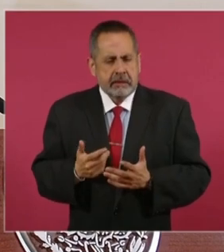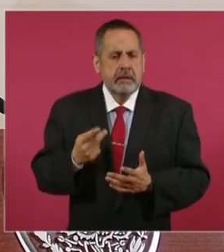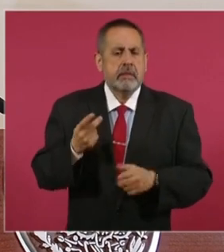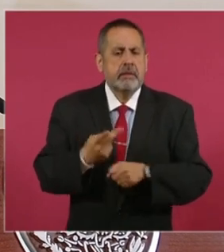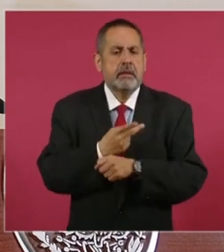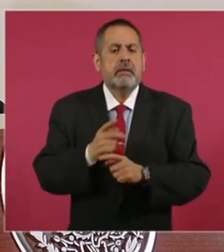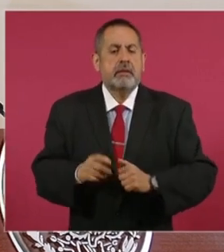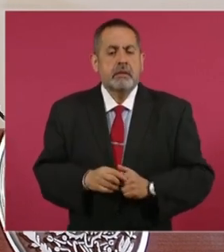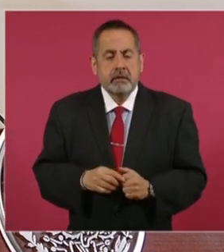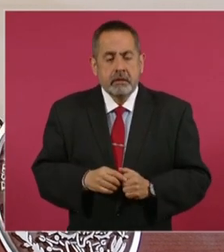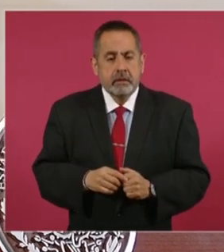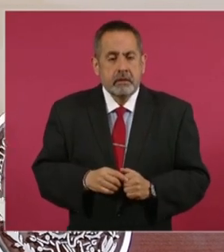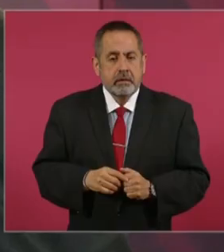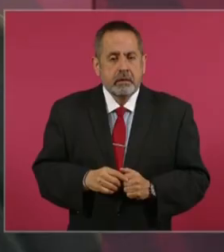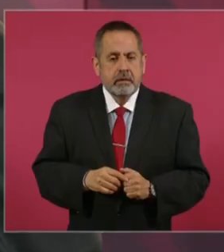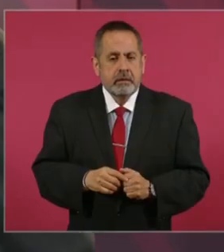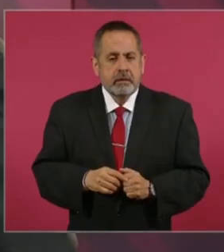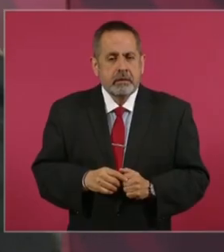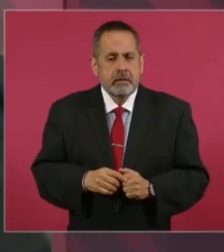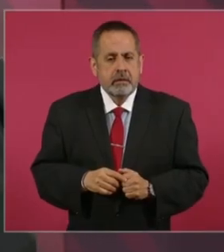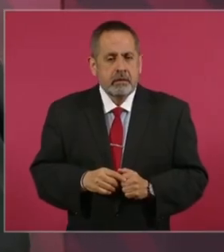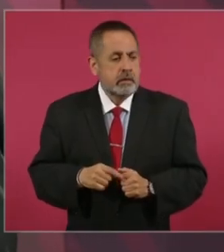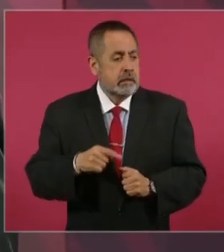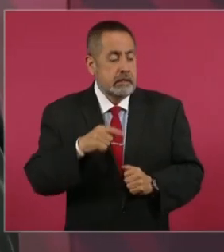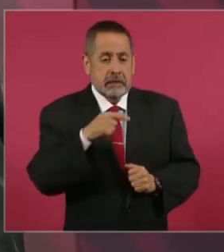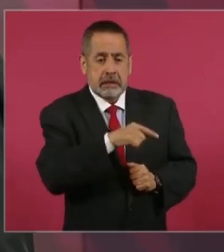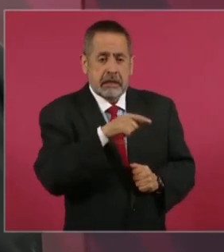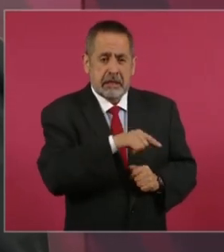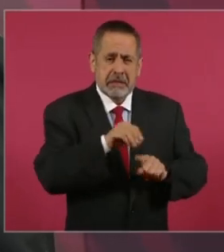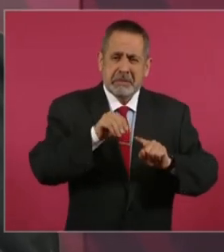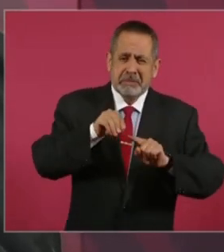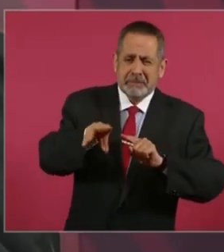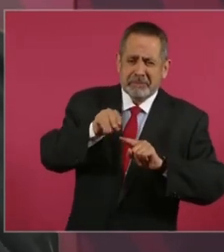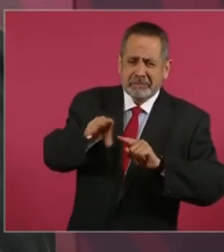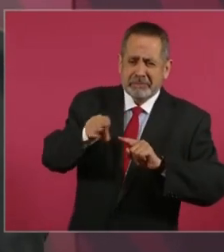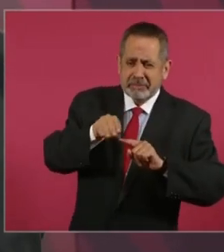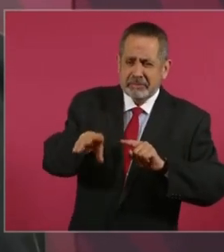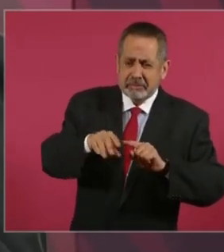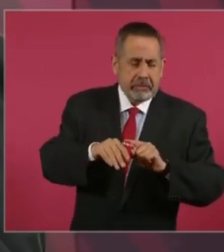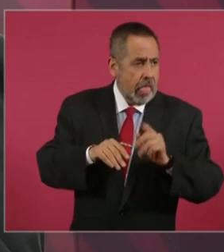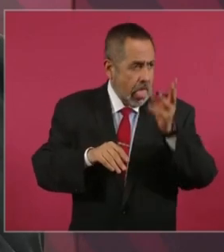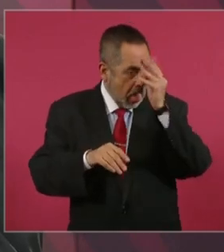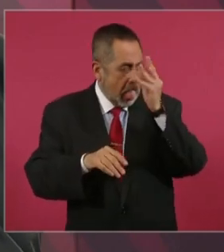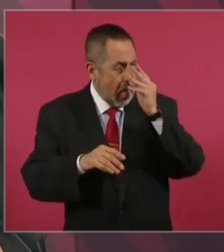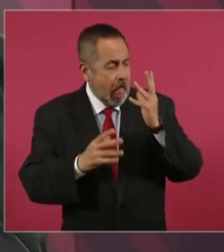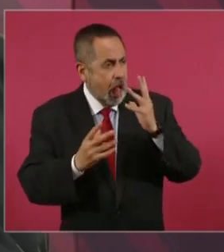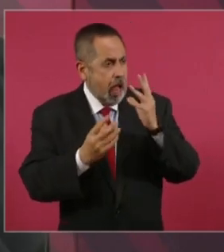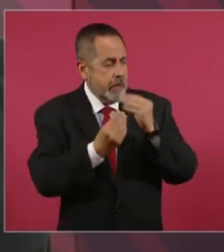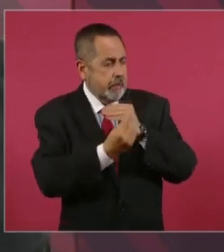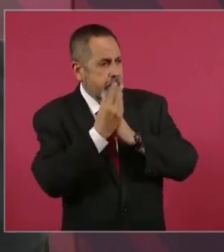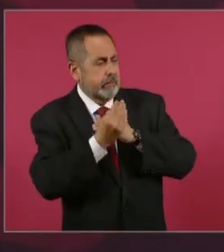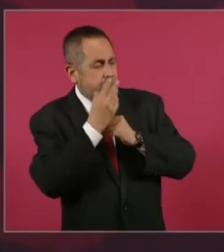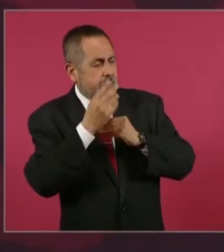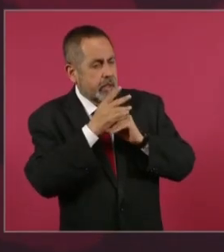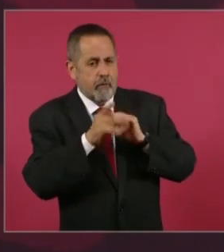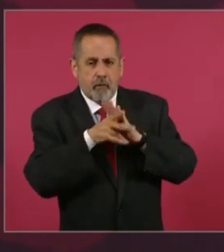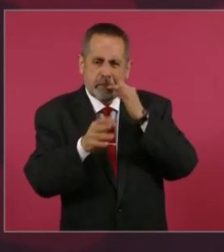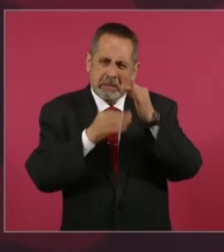ha estado muy sometido a la manipulación de los medios.